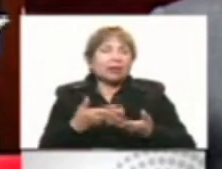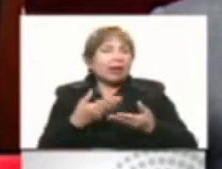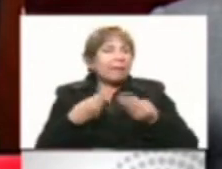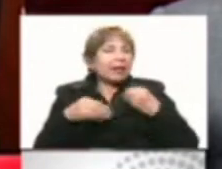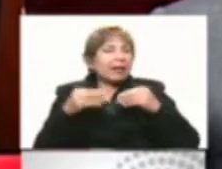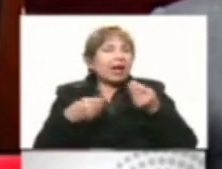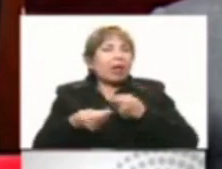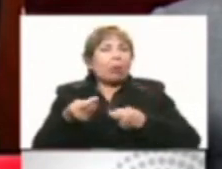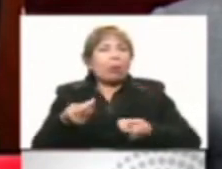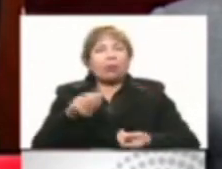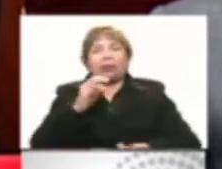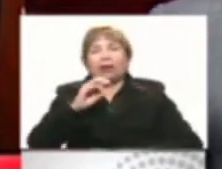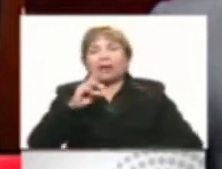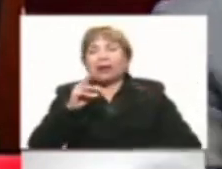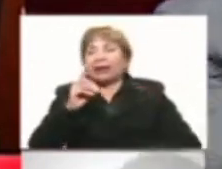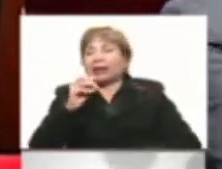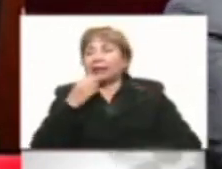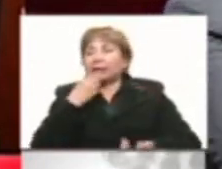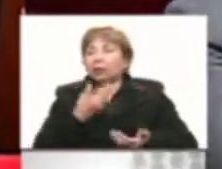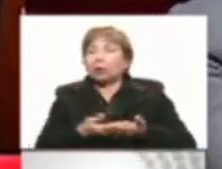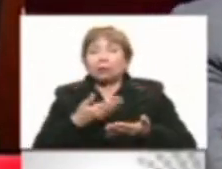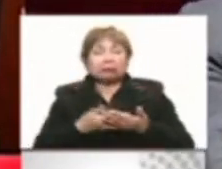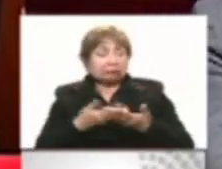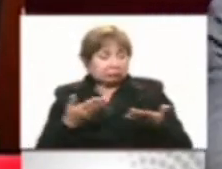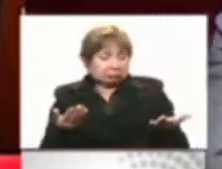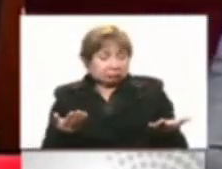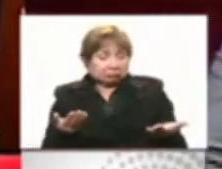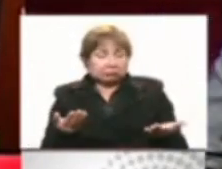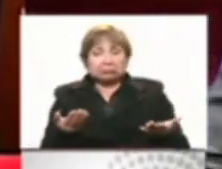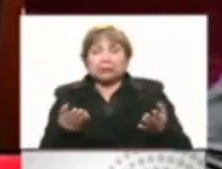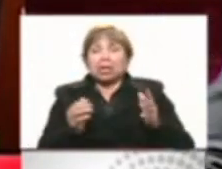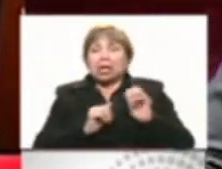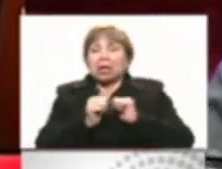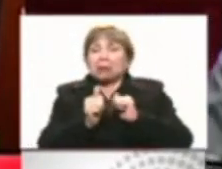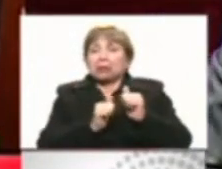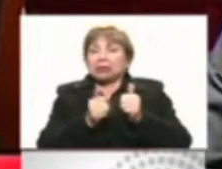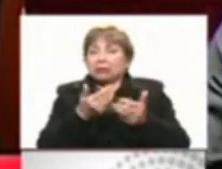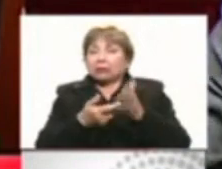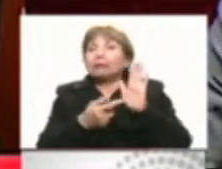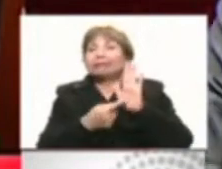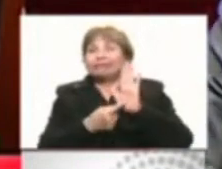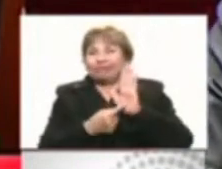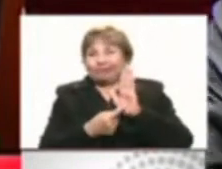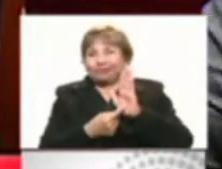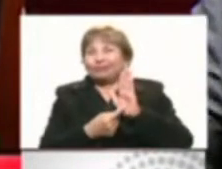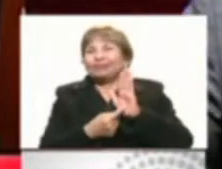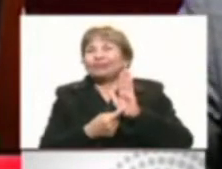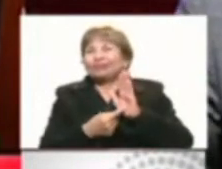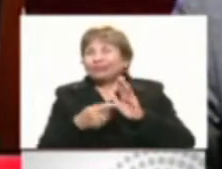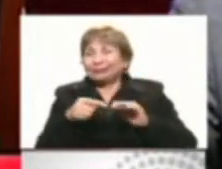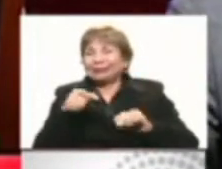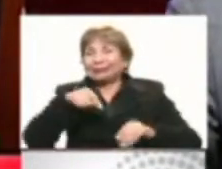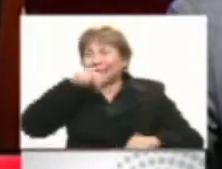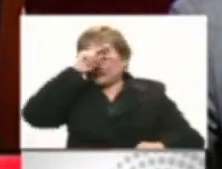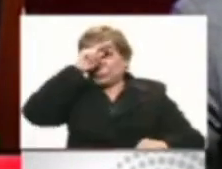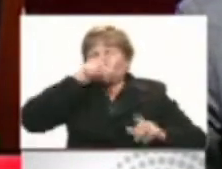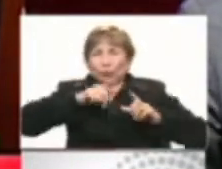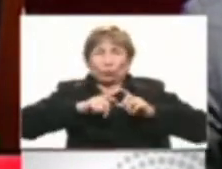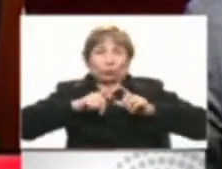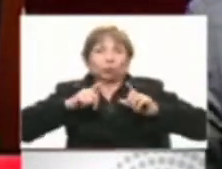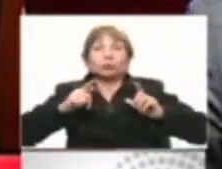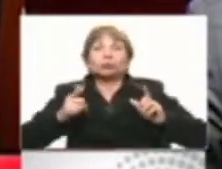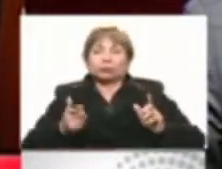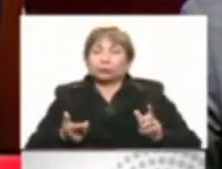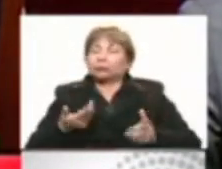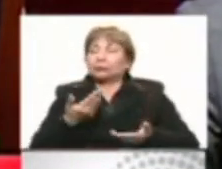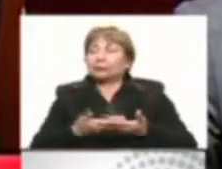mercado de crédito. Incluso el Plan Nacional, la Política Nacional de Competitividad ya lo señaló, el spread en el Perú es demasiado grande.